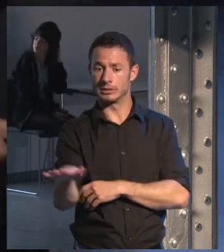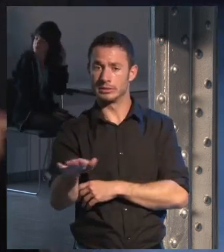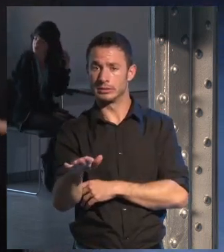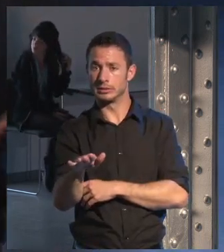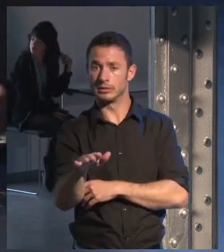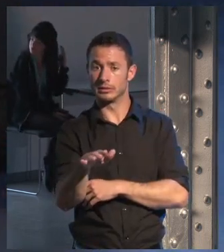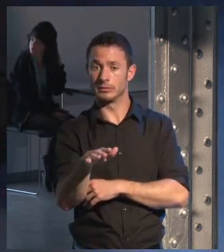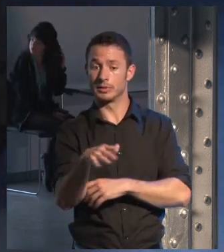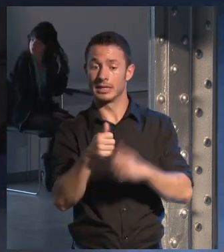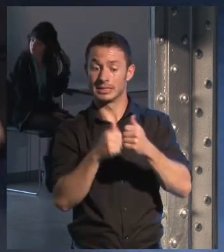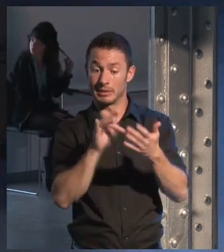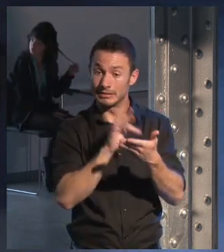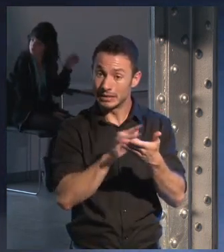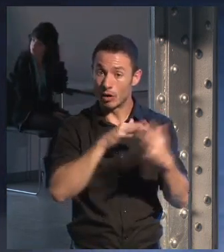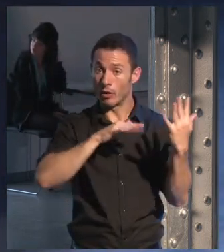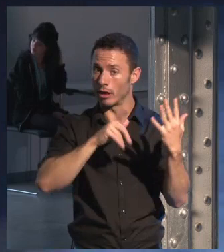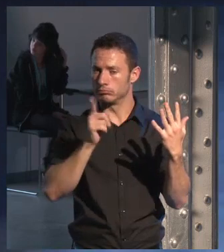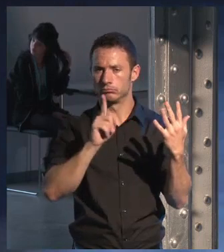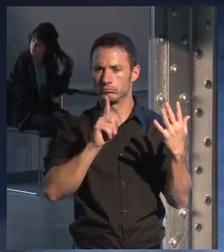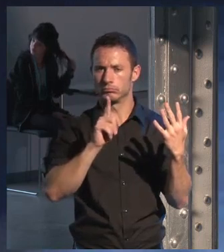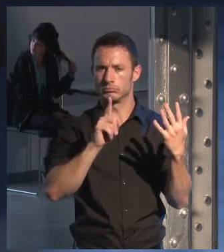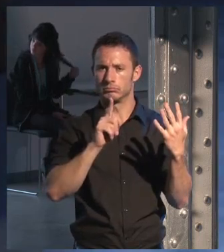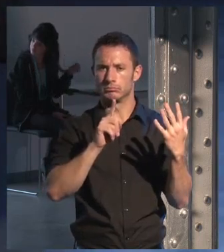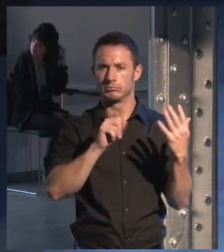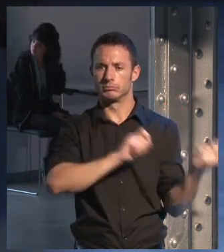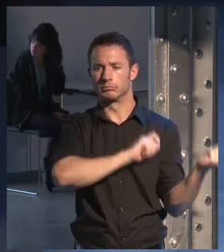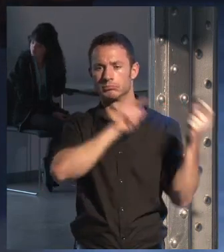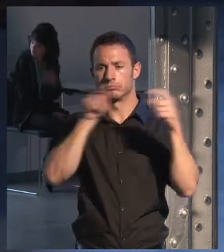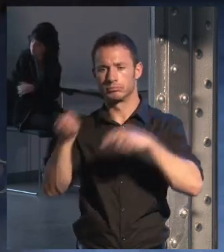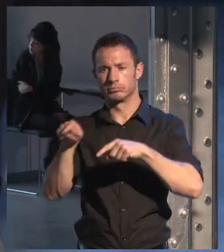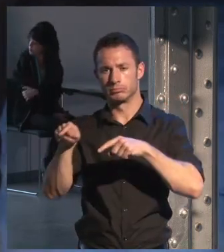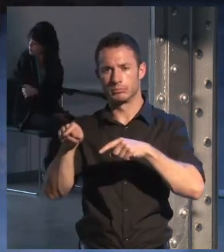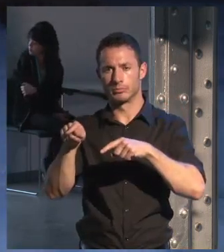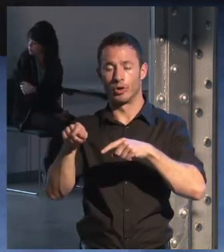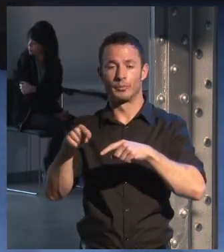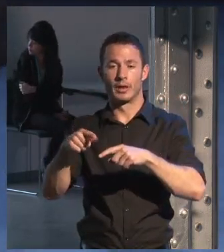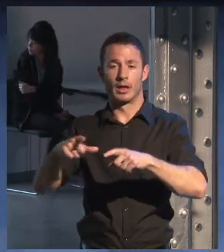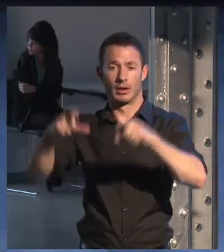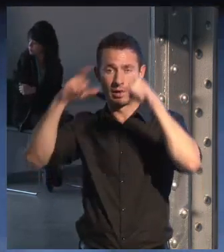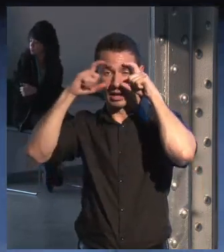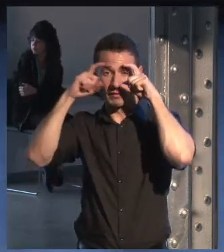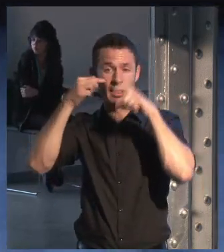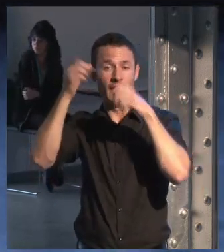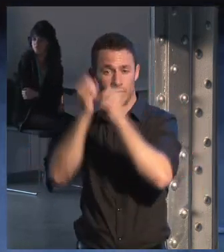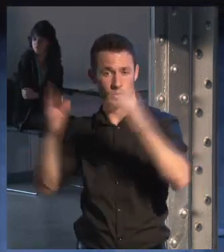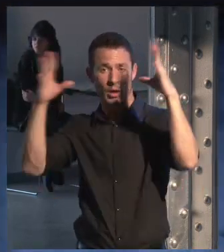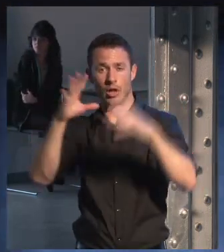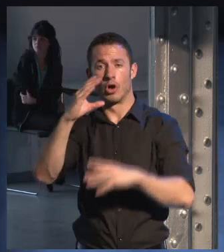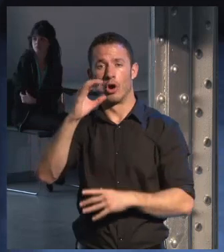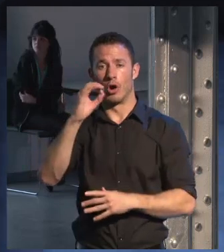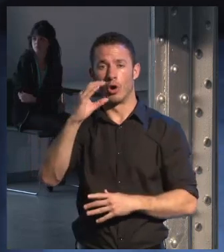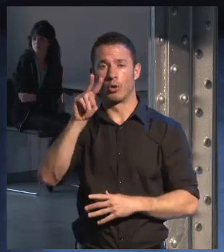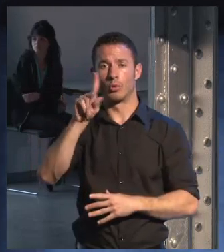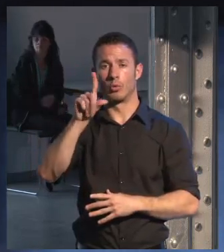examen en un tablet o en un ordenador, les llevábamos a un puesto donde había unas Oculus Rift. Sabéis que las Oculus Rift son las gafas de realidad